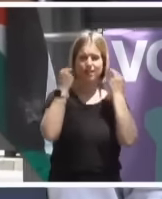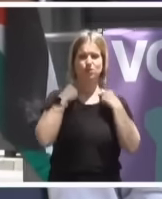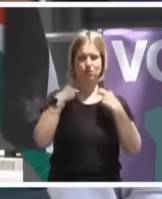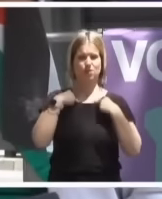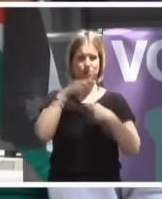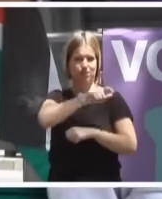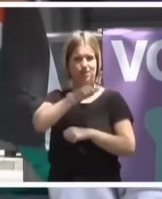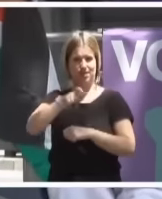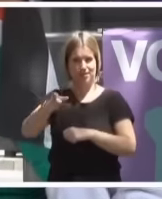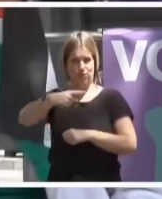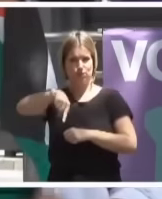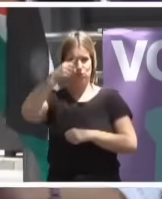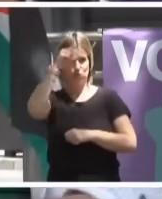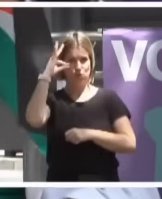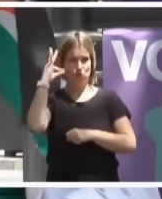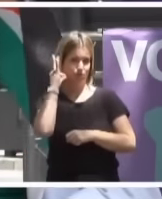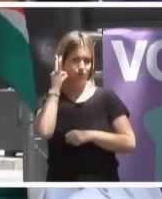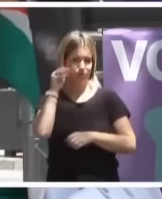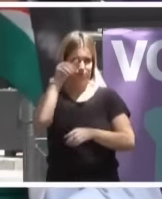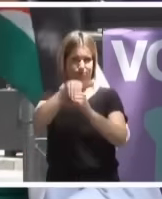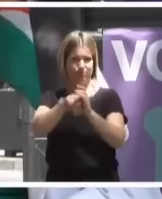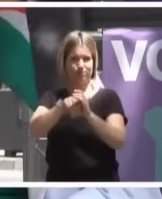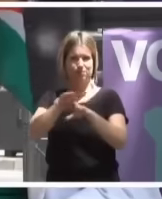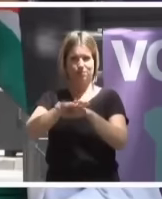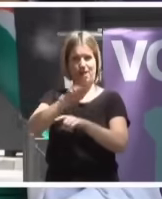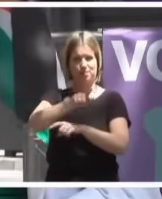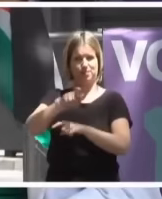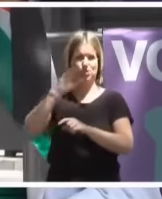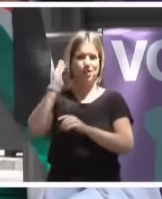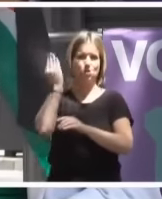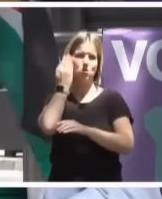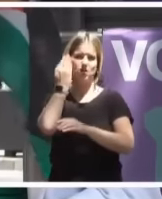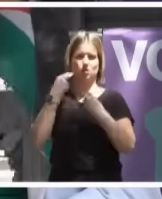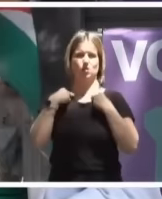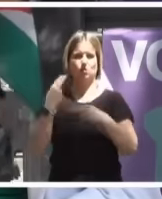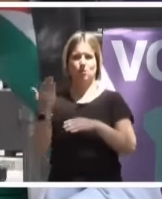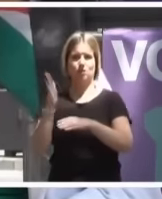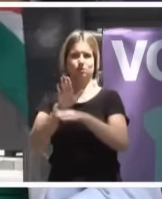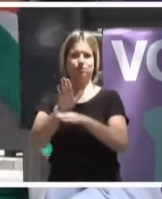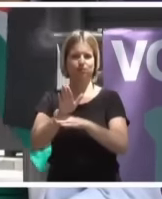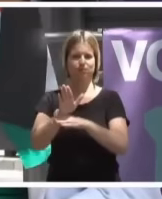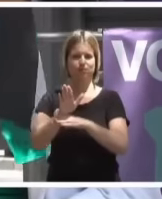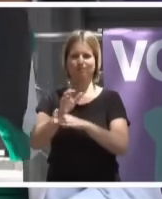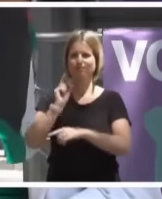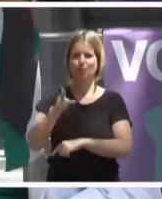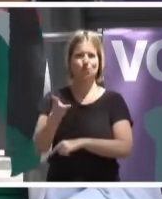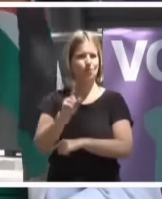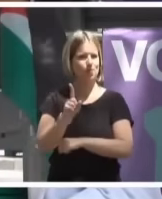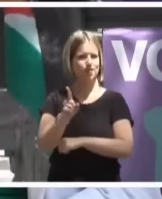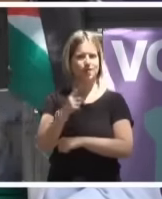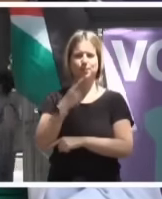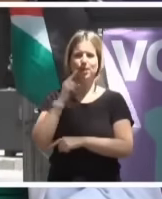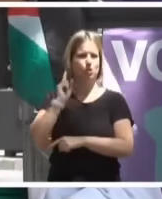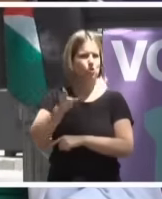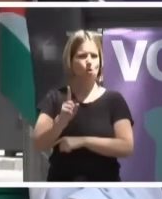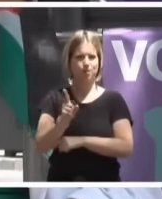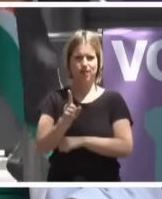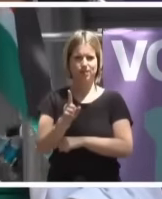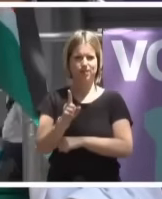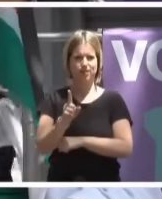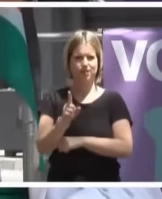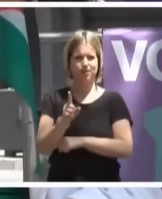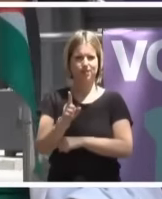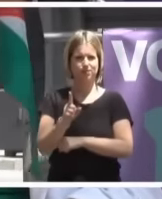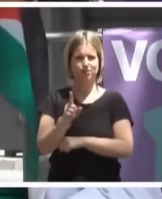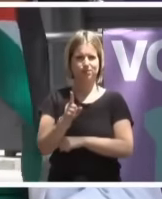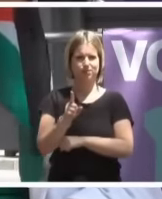la gente que vosotras y vosotros elegisteis para representaros en el Congreso de los Diputados, no manda, no manda, que no